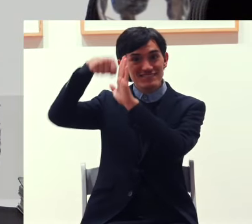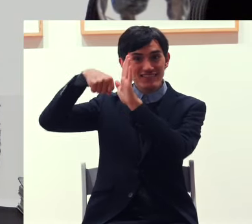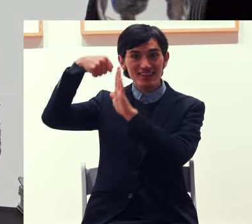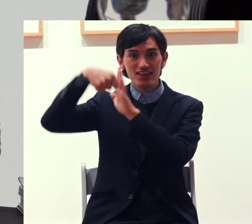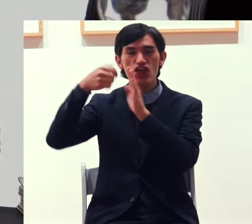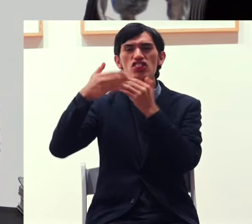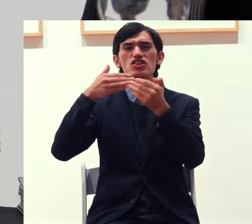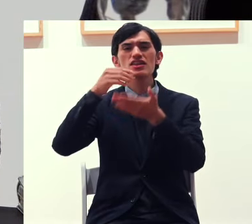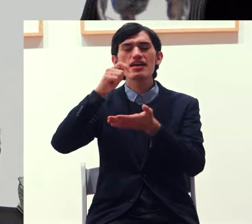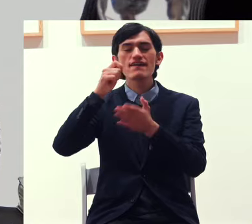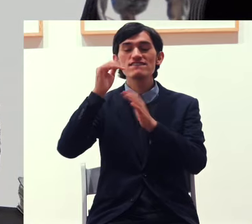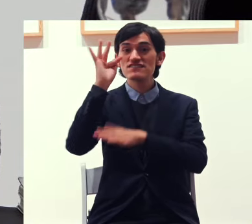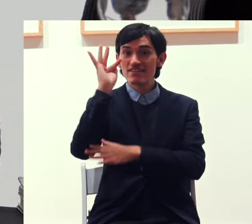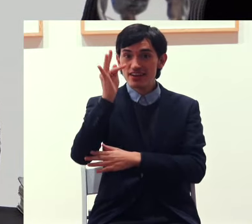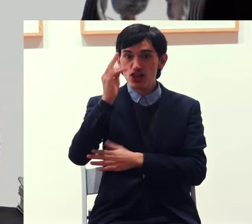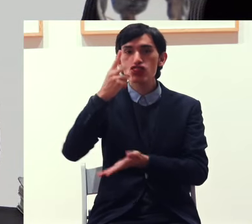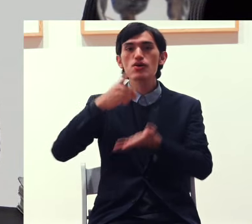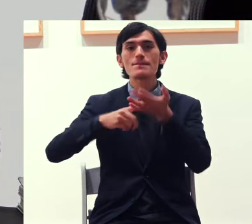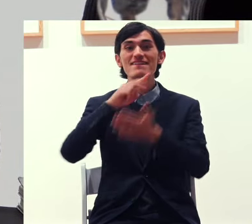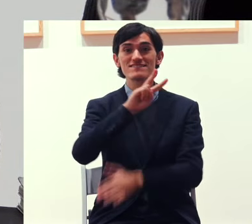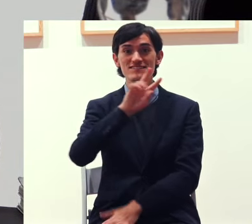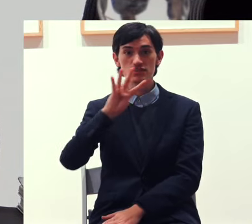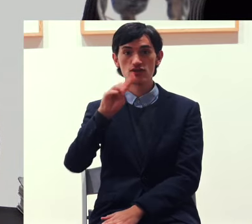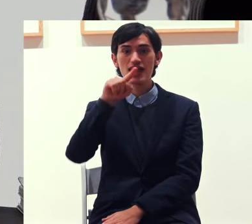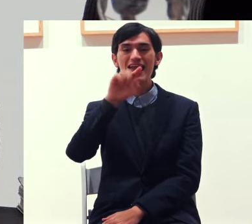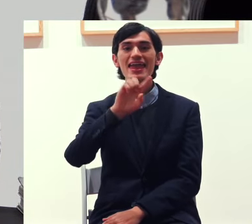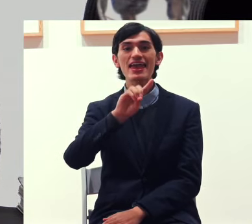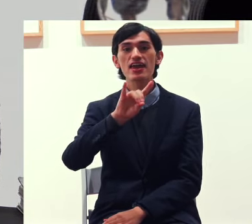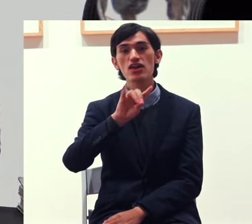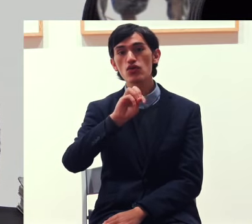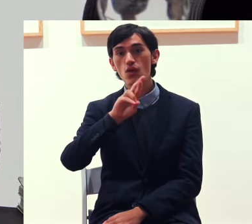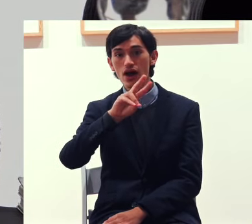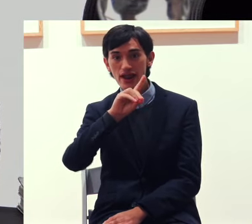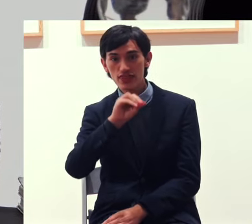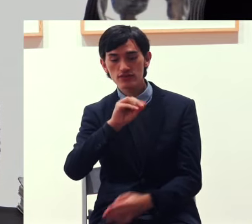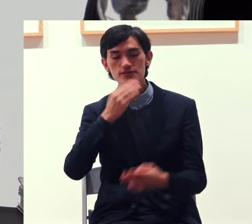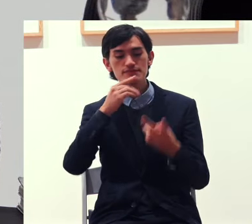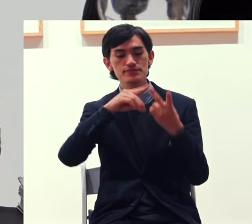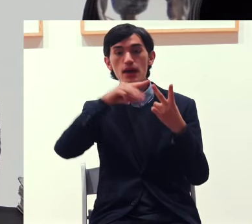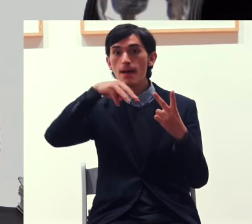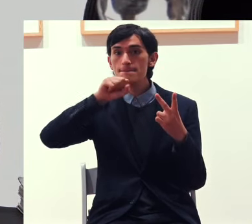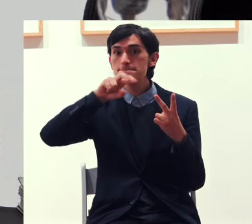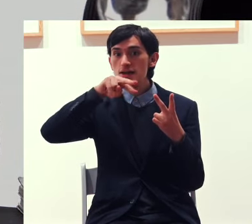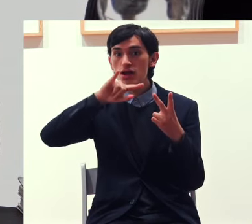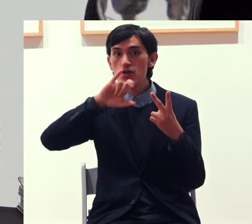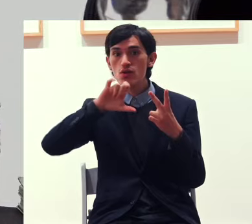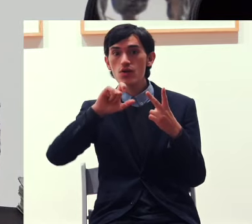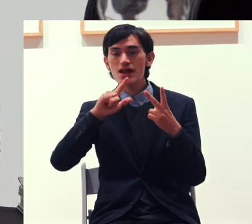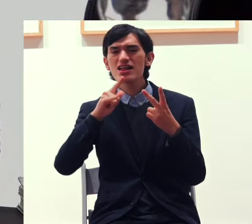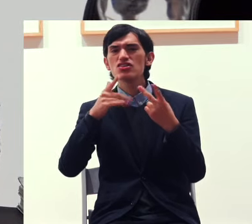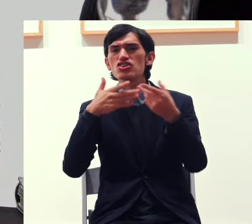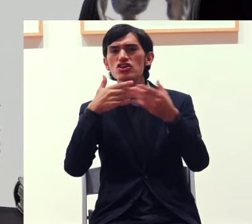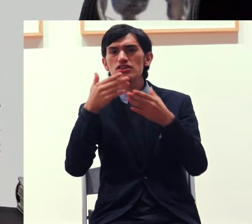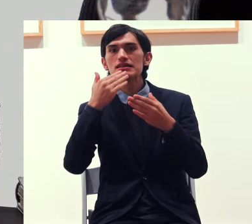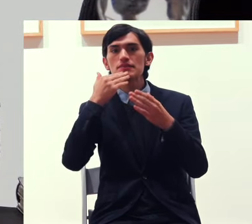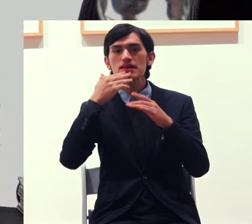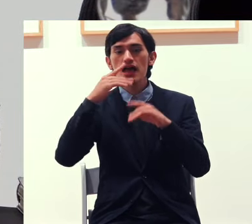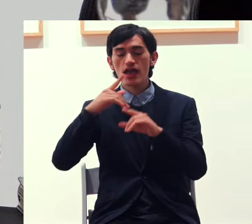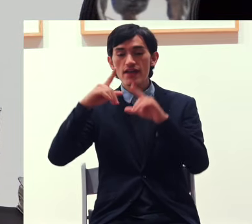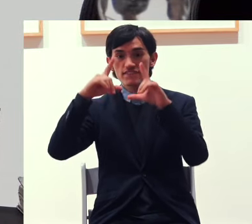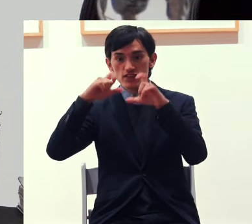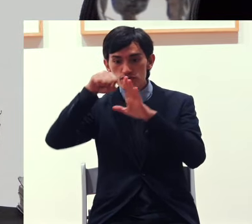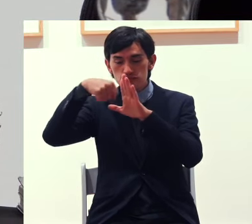En el video de Ignacio Agüero, de febrero del 2024, Eduardo, Alicia y su hijo Manuel aparecen en